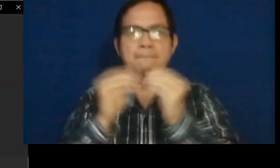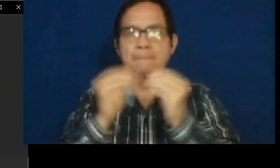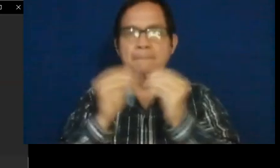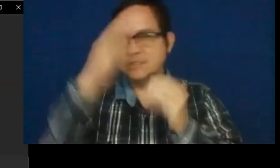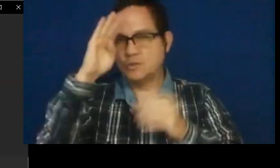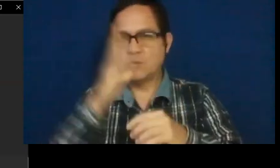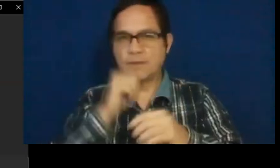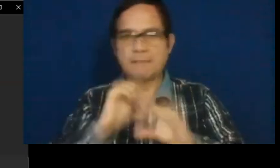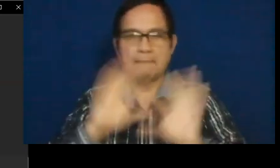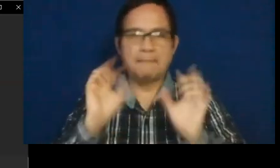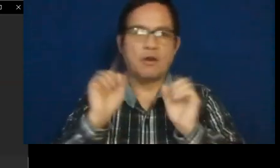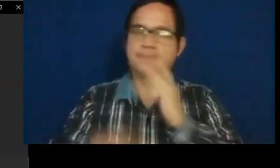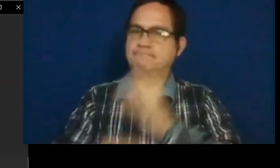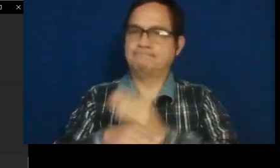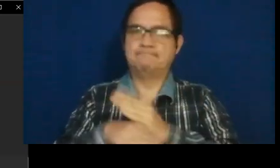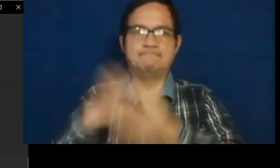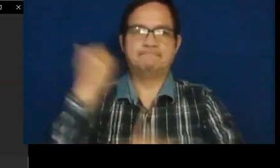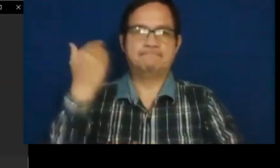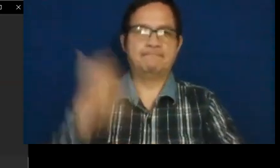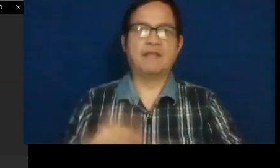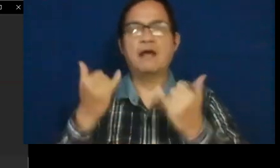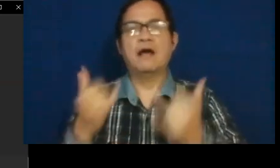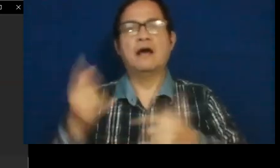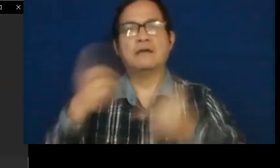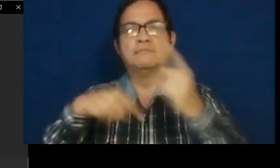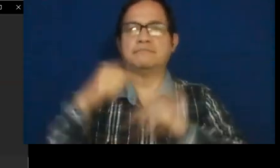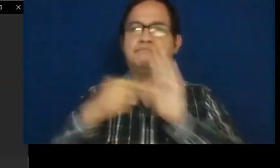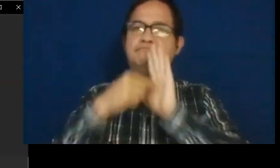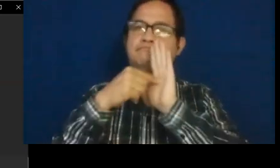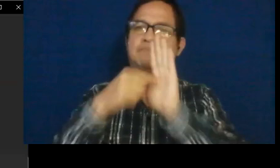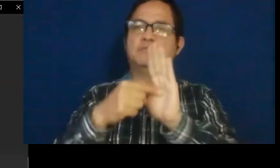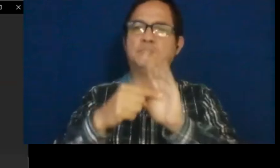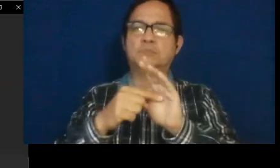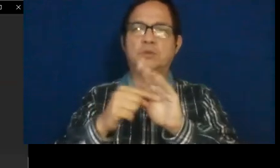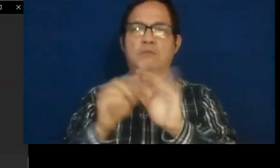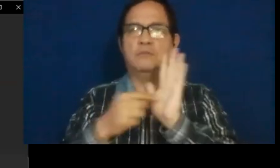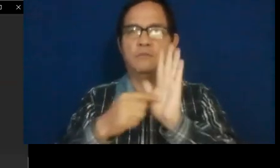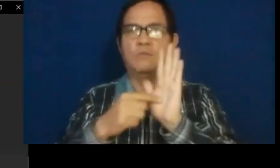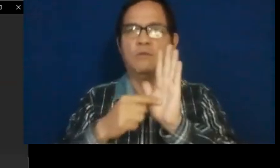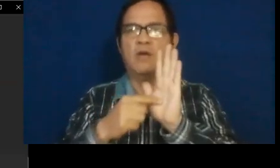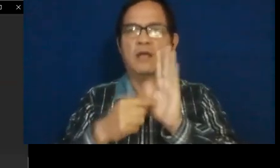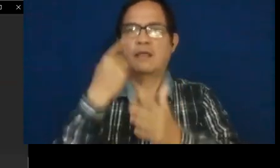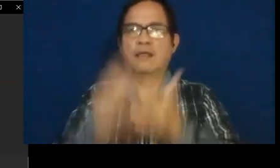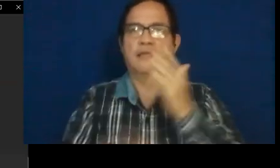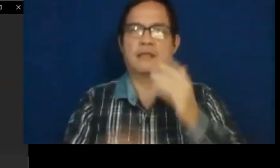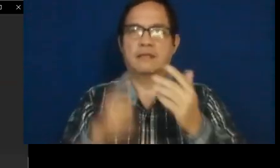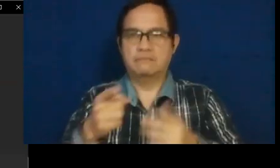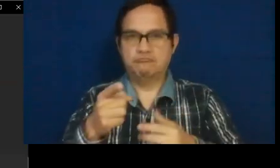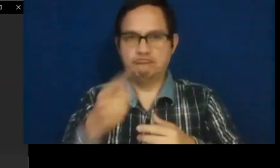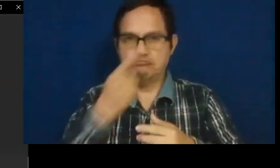respecto. Entonces, aquí voy a compartirles nuevamente pantalla para que